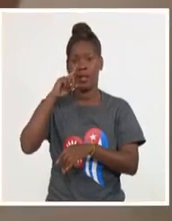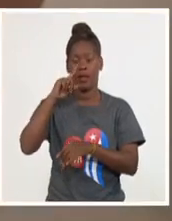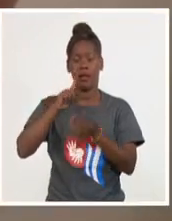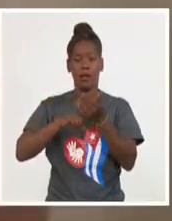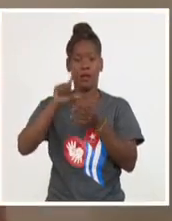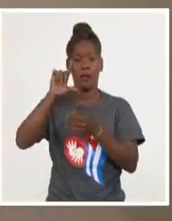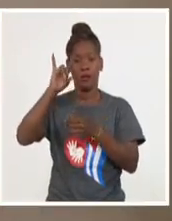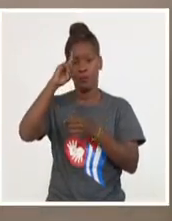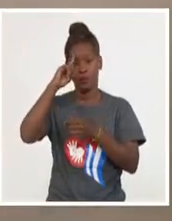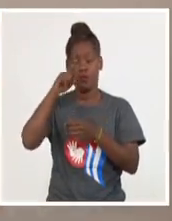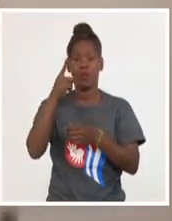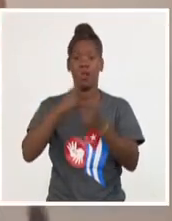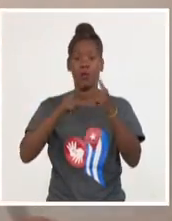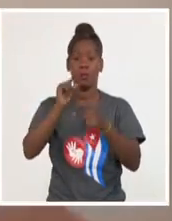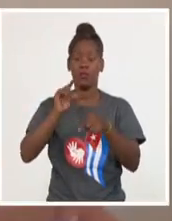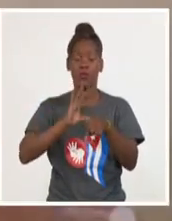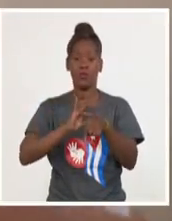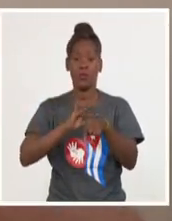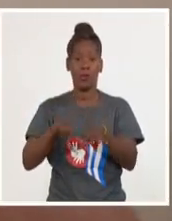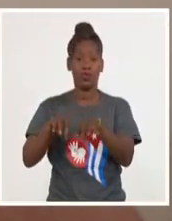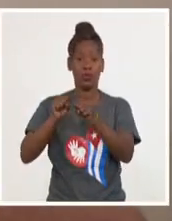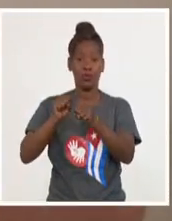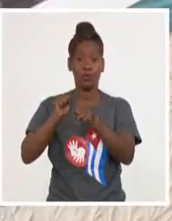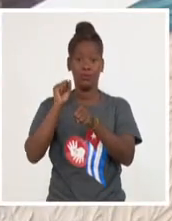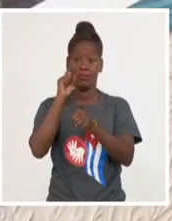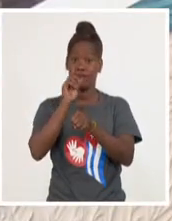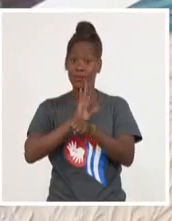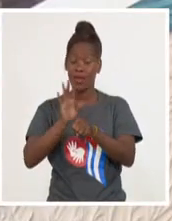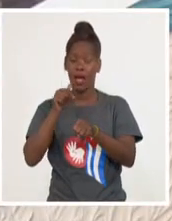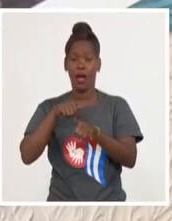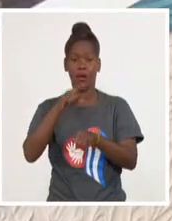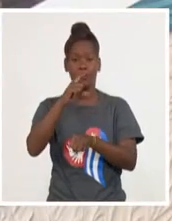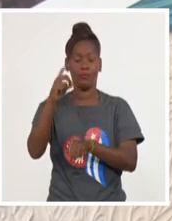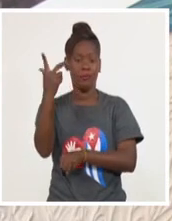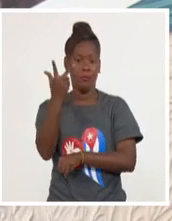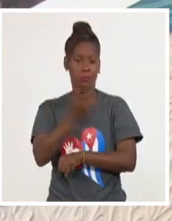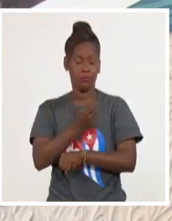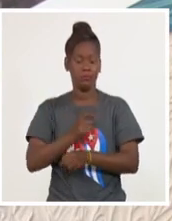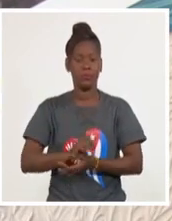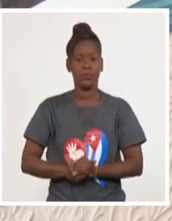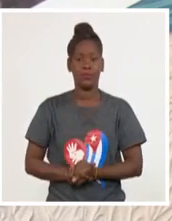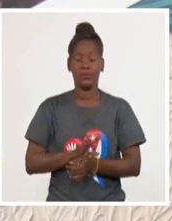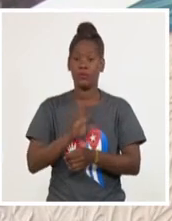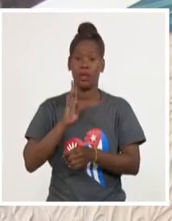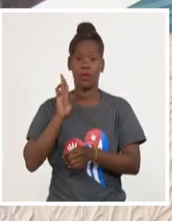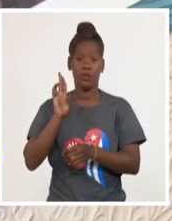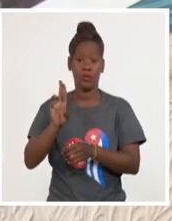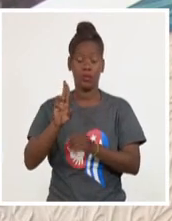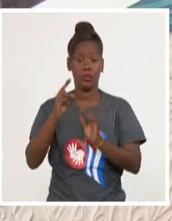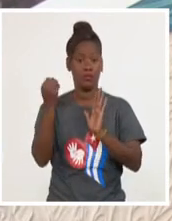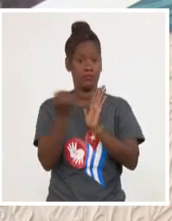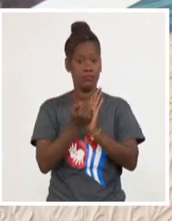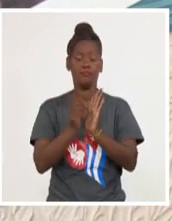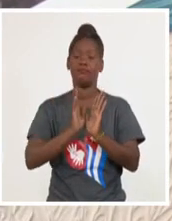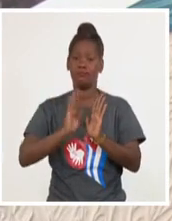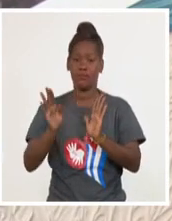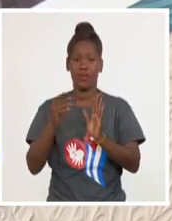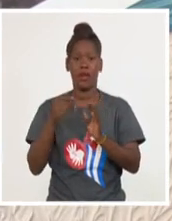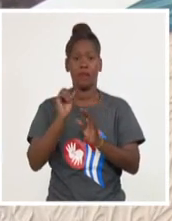población convaleciente de COVID-19. Hemos aprobado la autorización para el uso de emergencia de la vacuna Soberana Plus en convalecientes